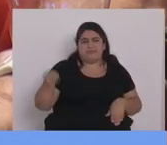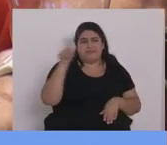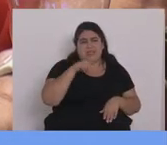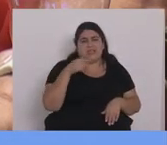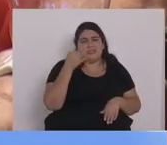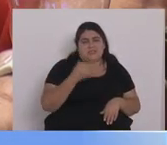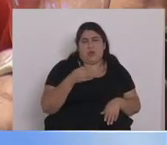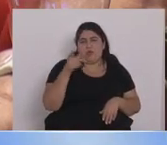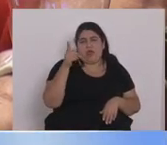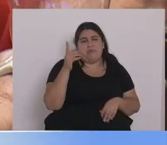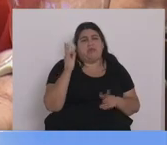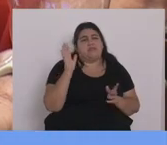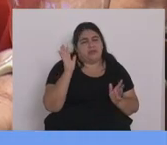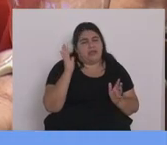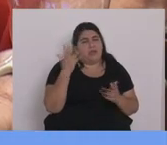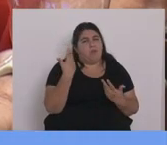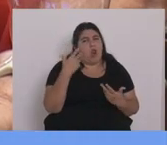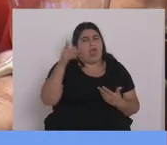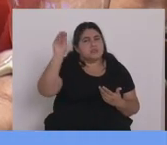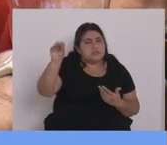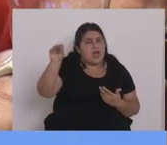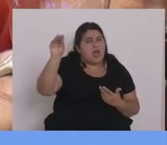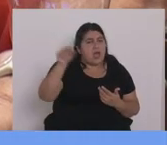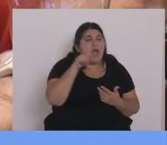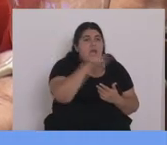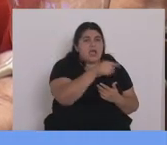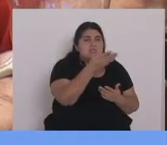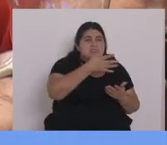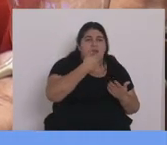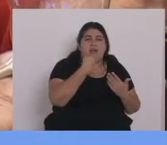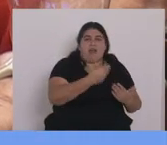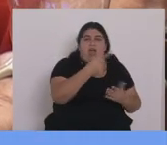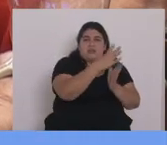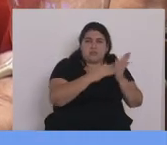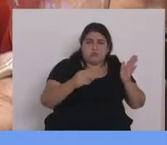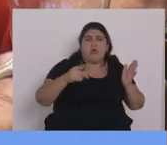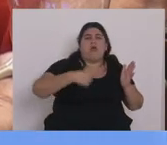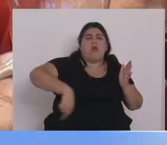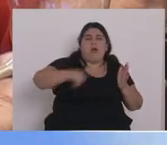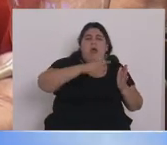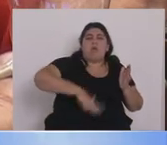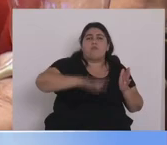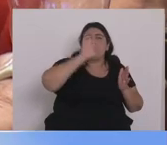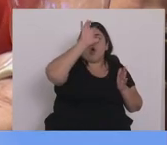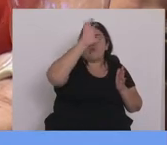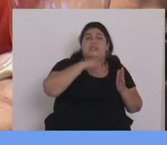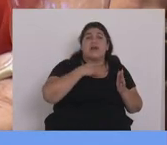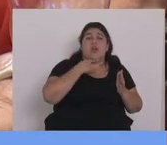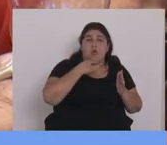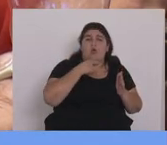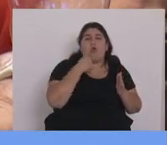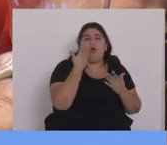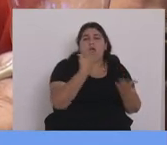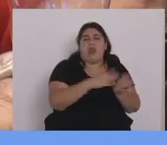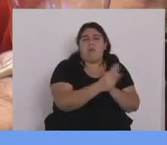molestado. Los hubiera molestado porque ella sí representa a los pobres y a los collas de la provincia de Jujuy. Porque Milagros Sala y